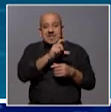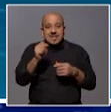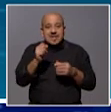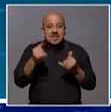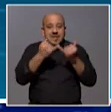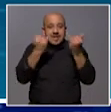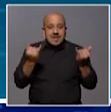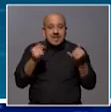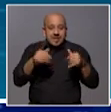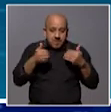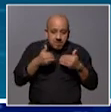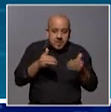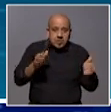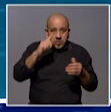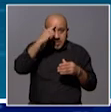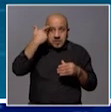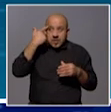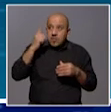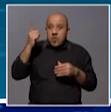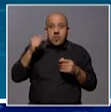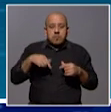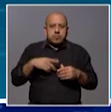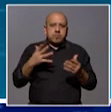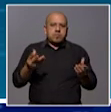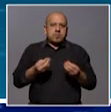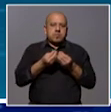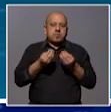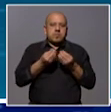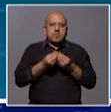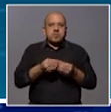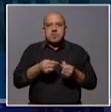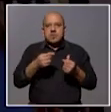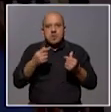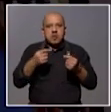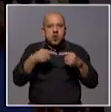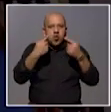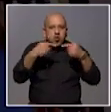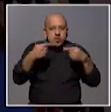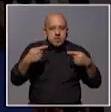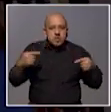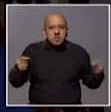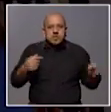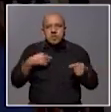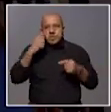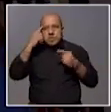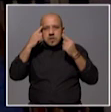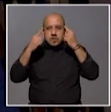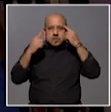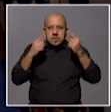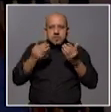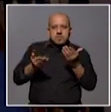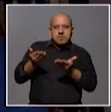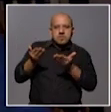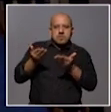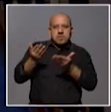pero parece mail no porque pasaron muchas cosas y la verdad es que cuando uno se pone a repasar lo que han sido